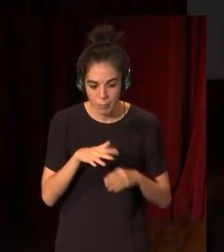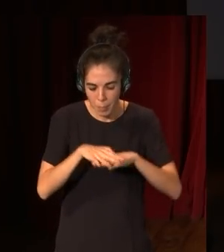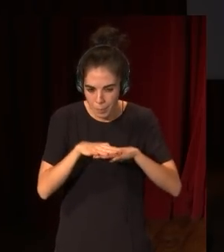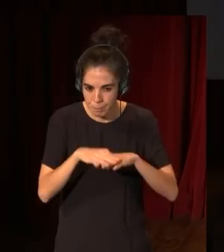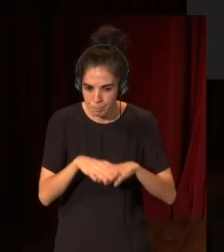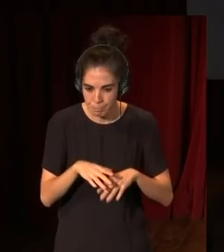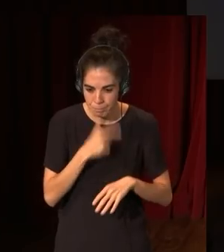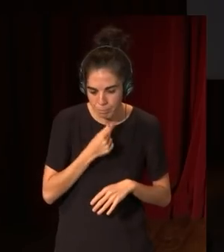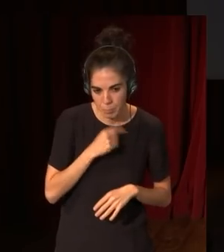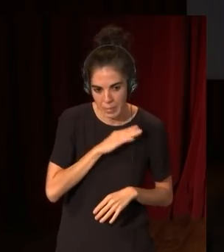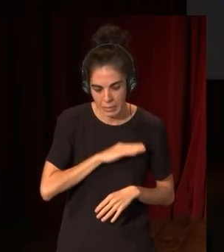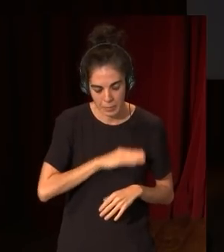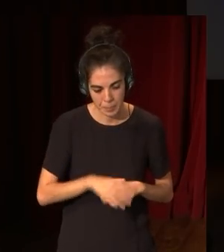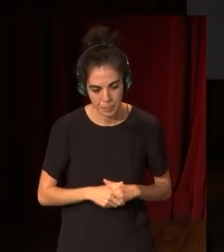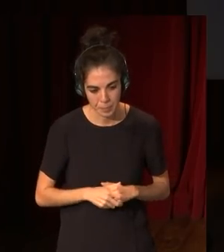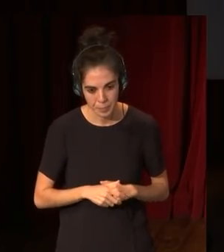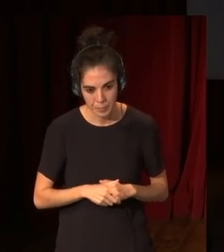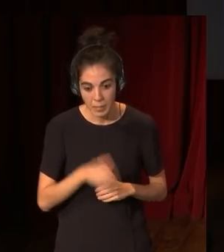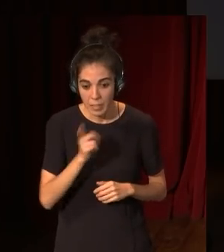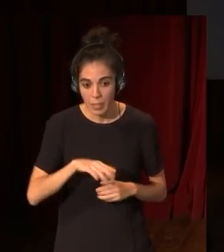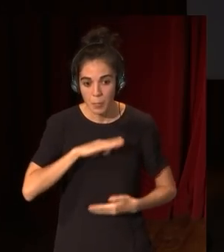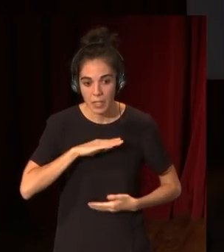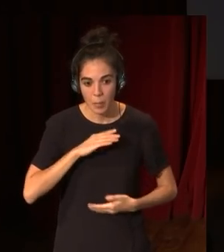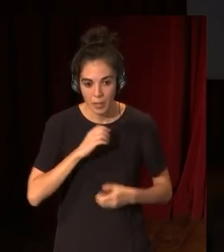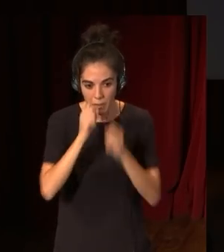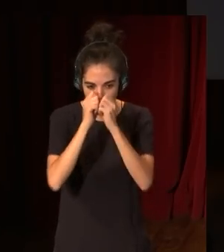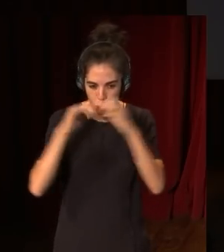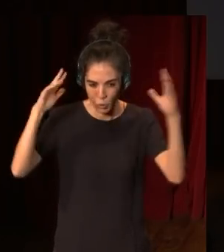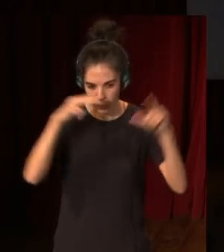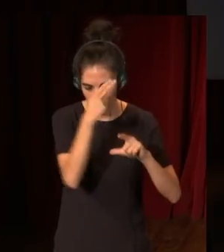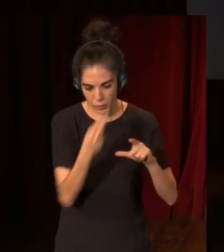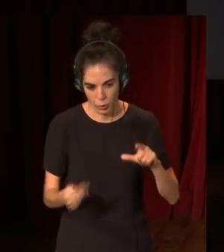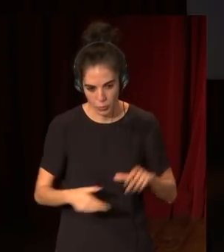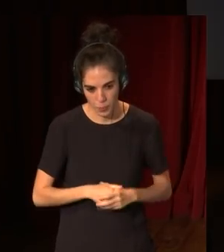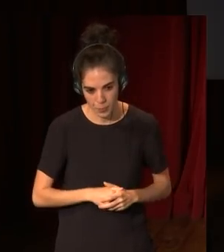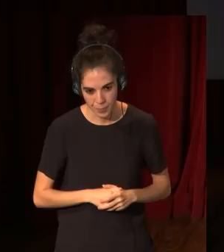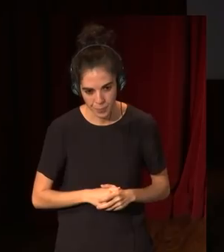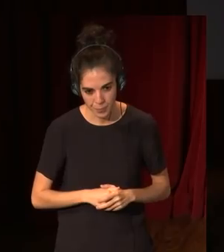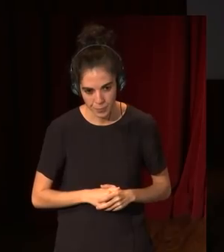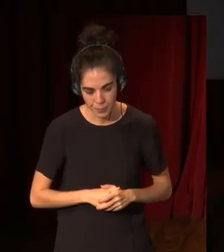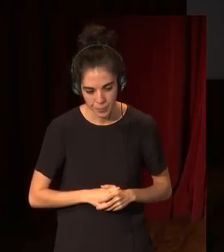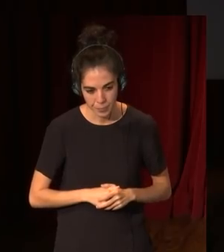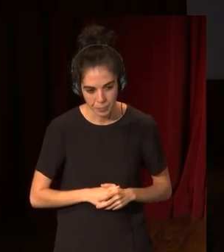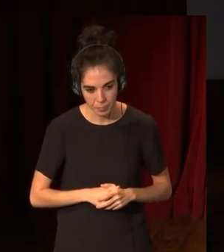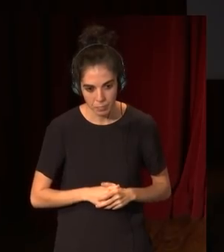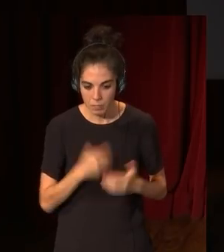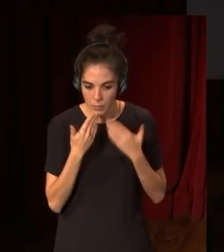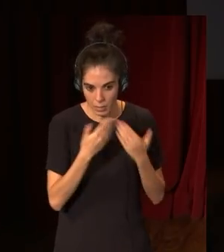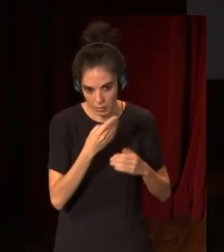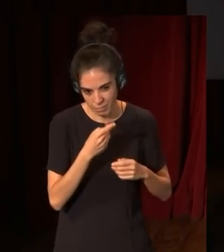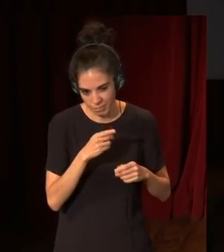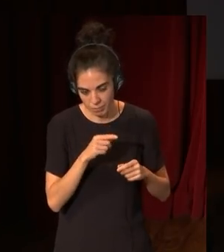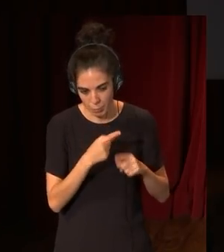la capacidad de ilusionismo pictórico que pueden sugerir las mismas otras composiciones